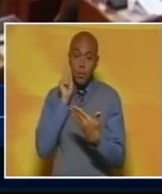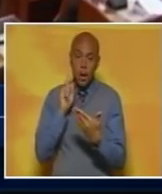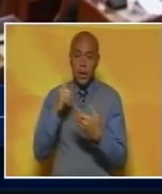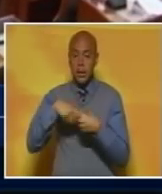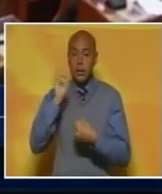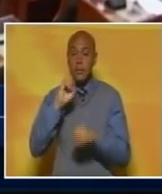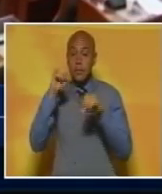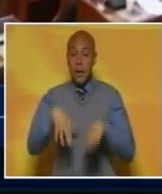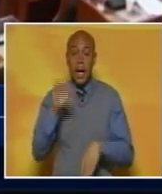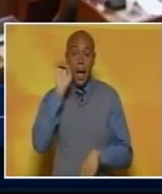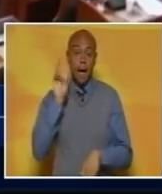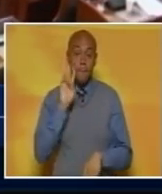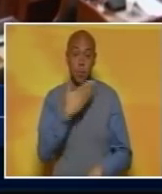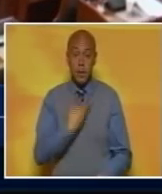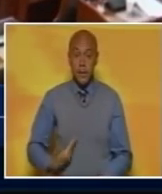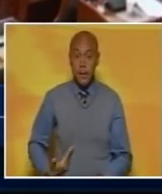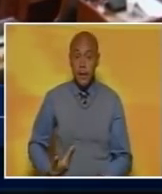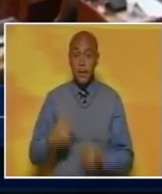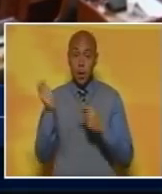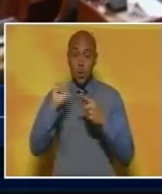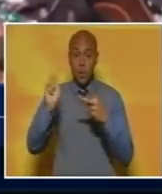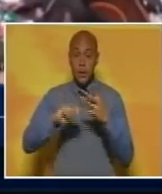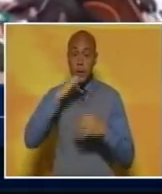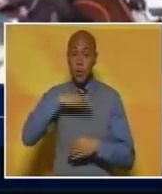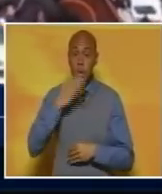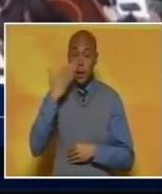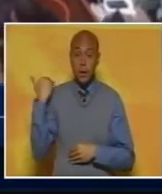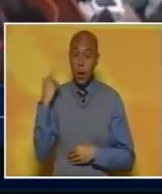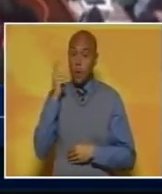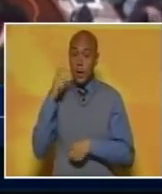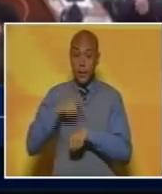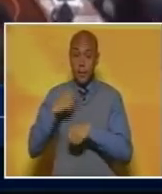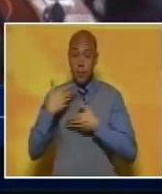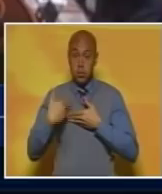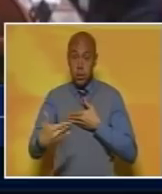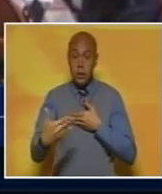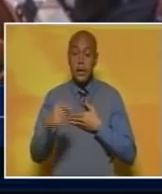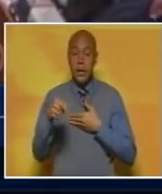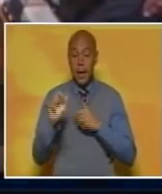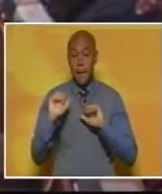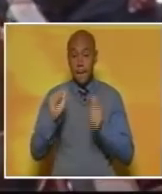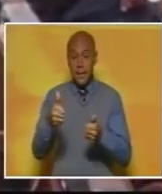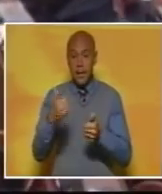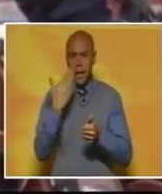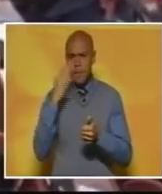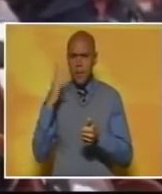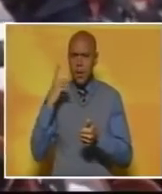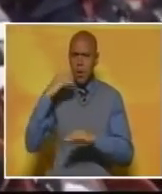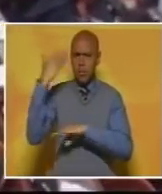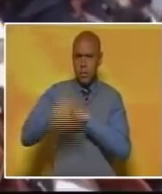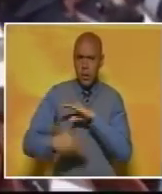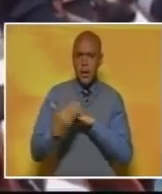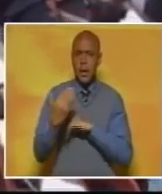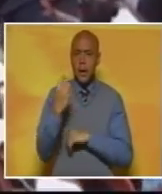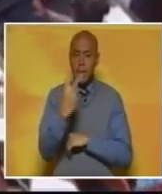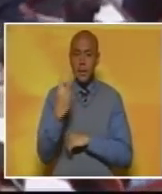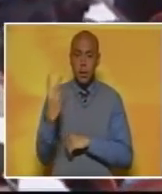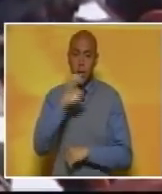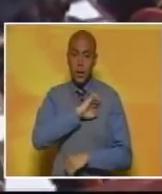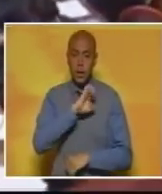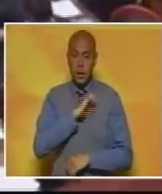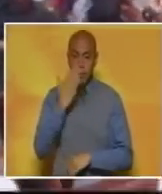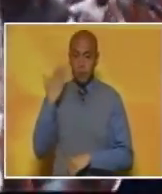meses presentó Morales a la presidencia al límite del plazo de su mandato, que inicialmente debía finalizar este 22 de enero.